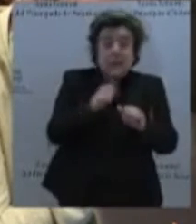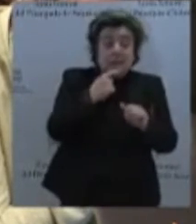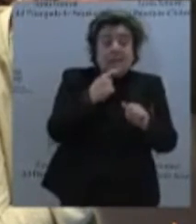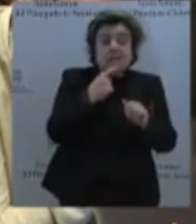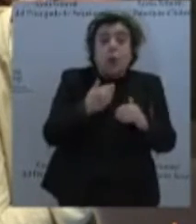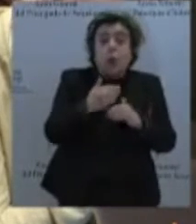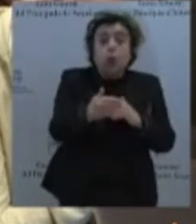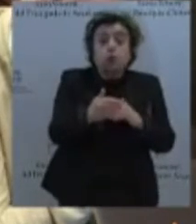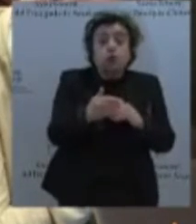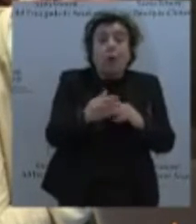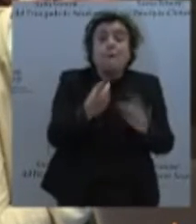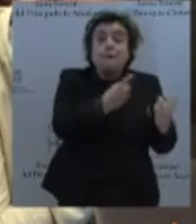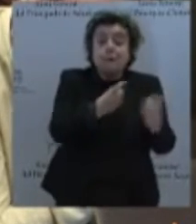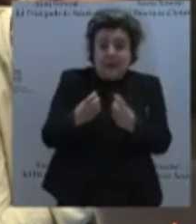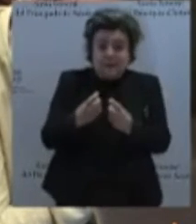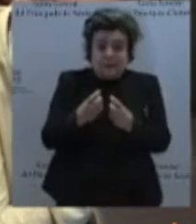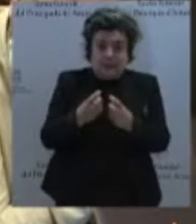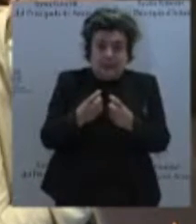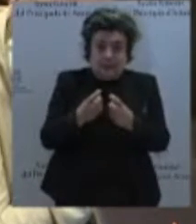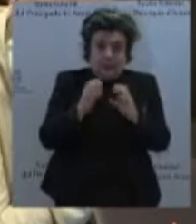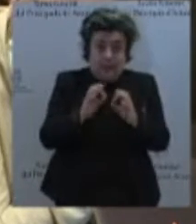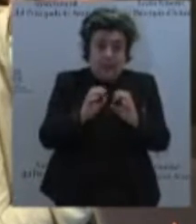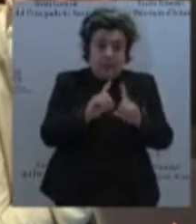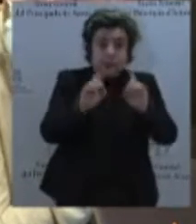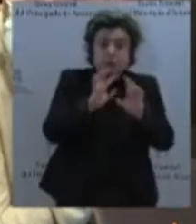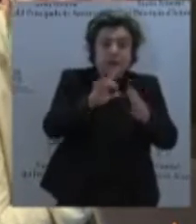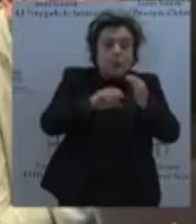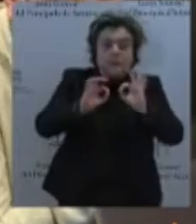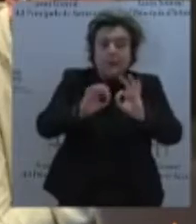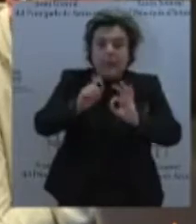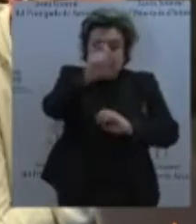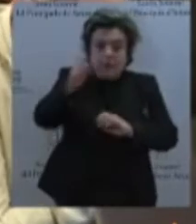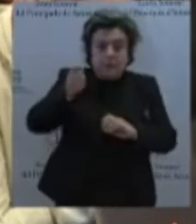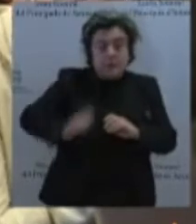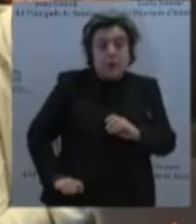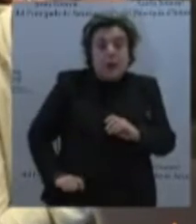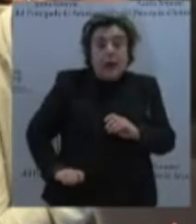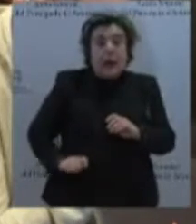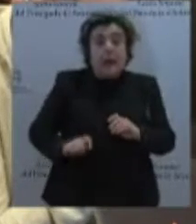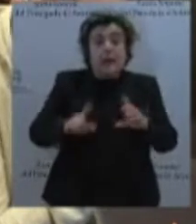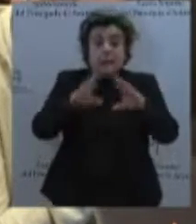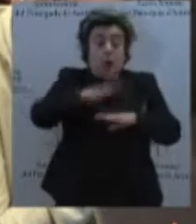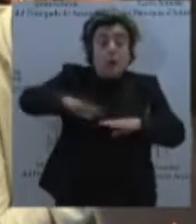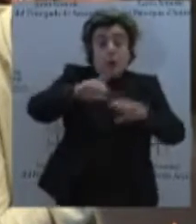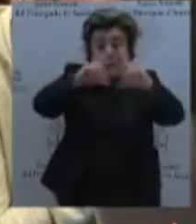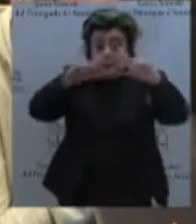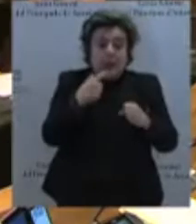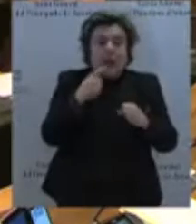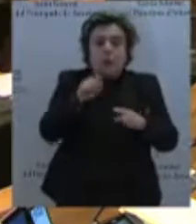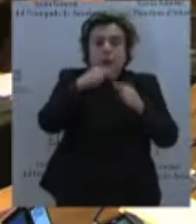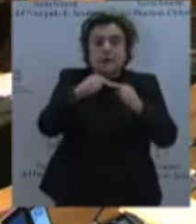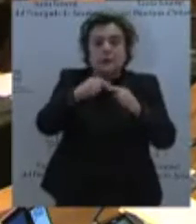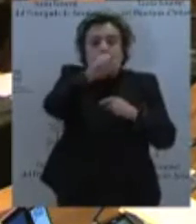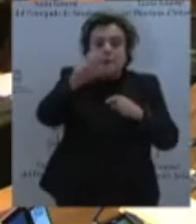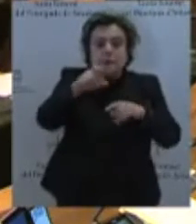y personal especializado en las áreas sanitarias de las salas de nuestra comunidad para así proporcionar a los pacientes la atención que precisan. Muchas gracias.